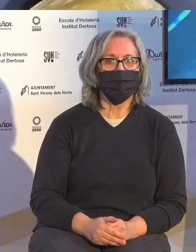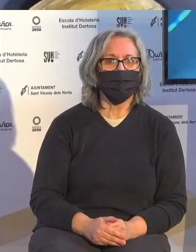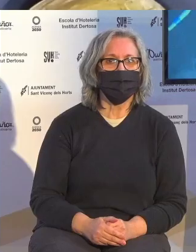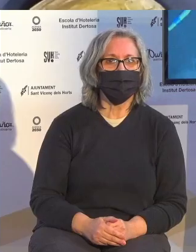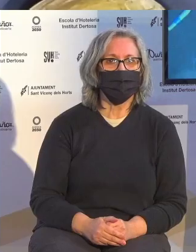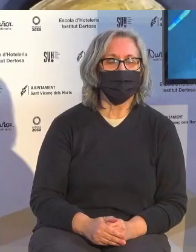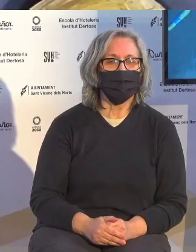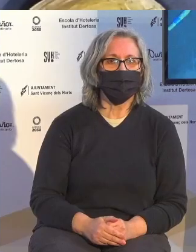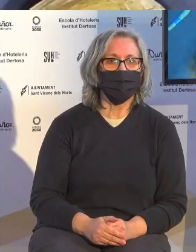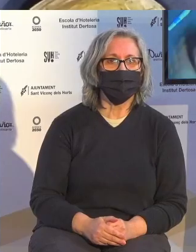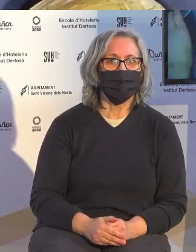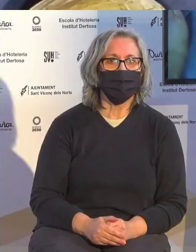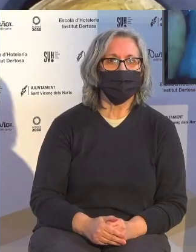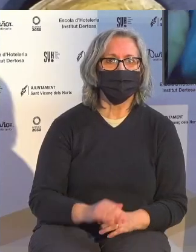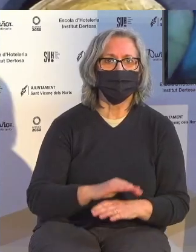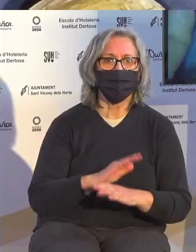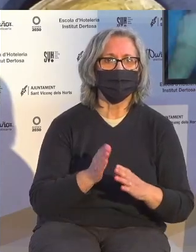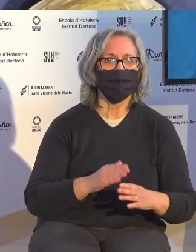ahí está